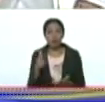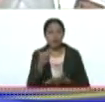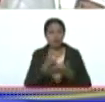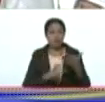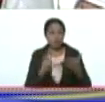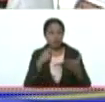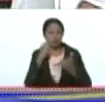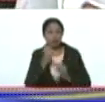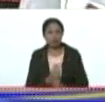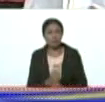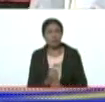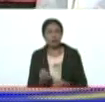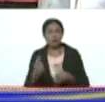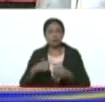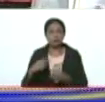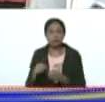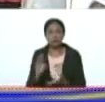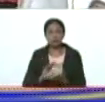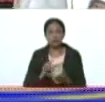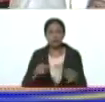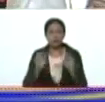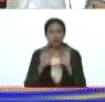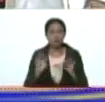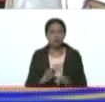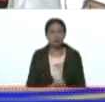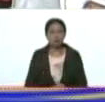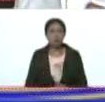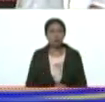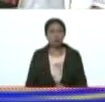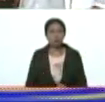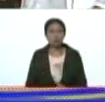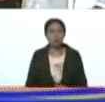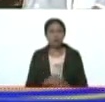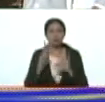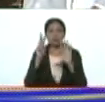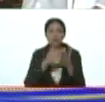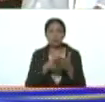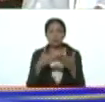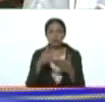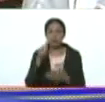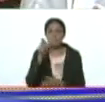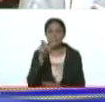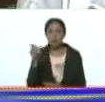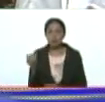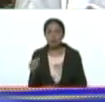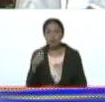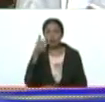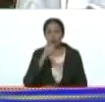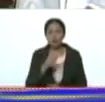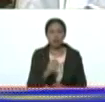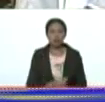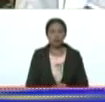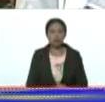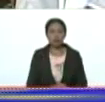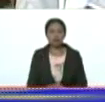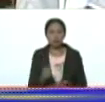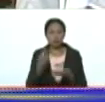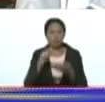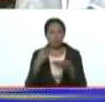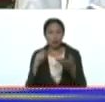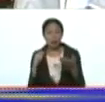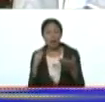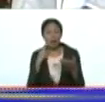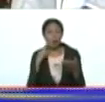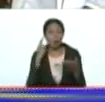y ser intervenidos en nuestro centro. Correcto. Casi 7 millones de operados. Tomen nota, las